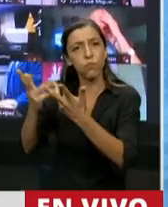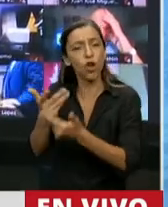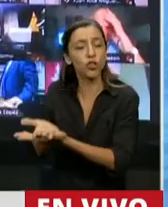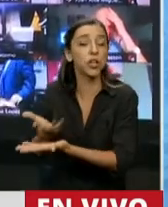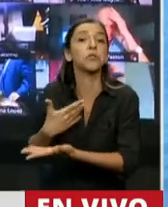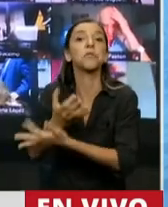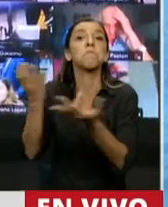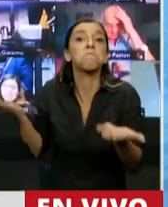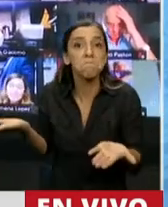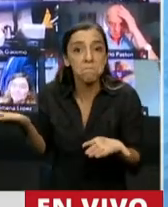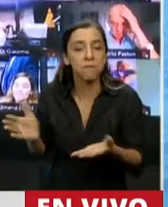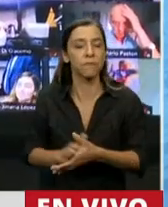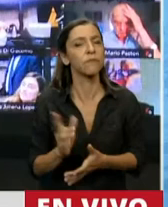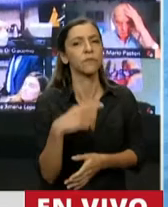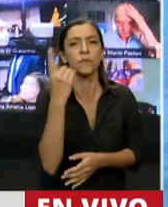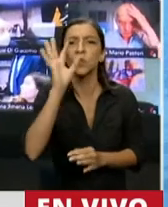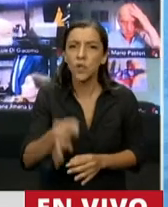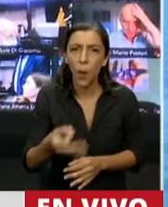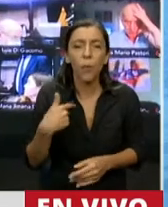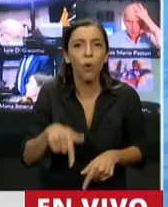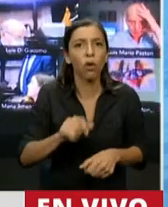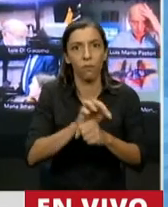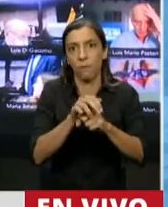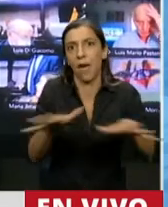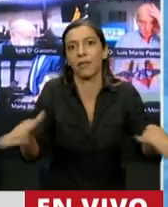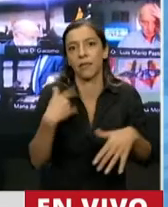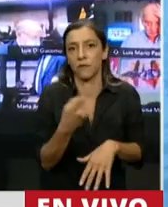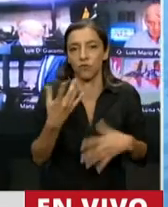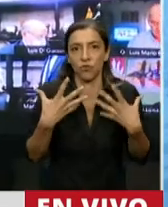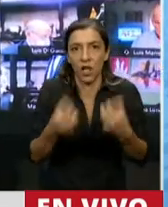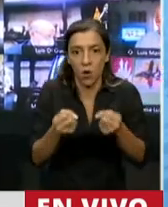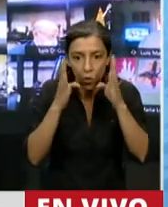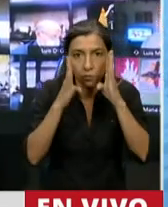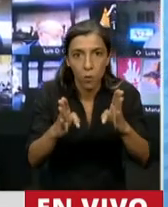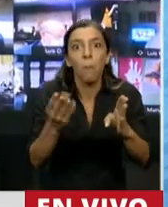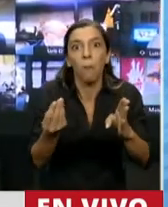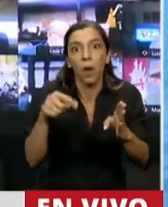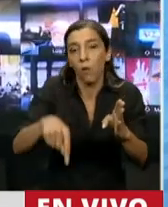pandemia. No podemos dejar de atender la salud y mucho menos en esta